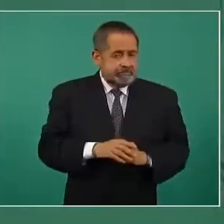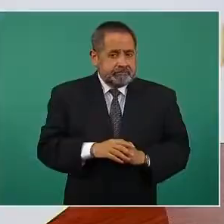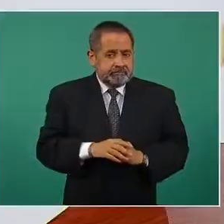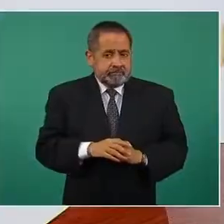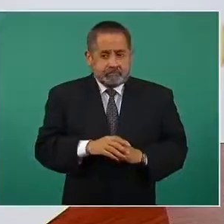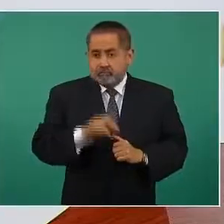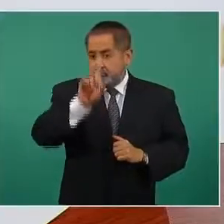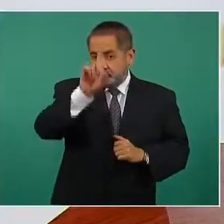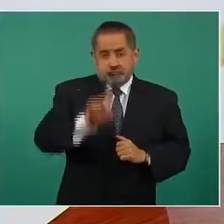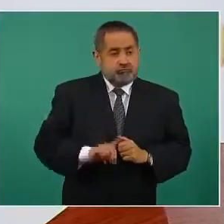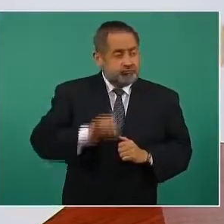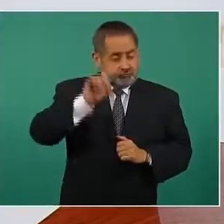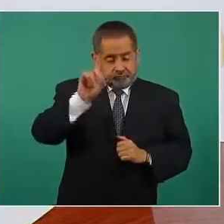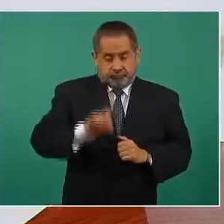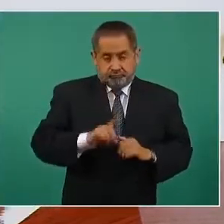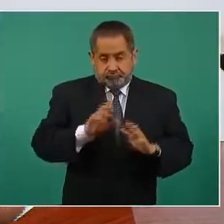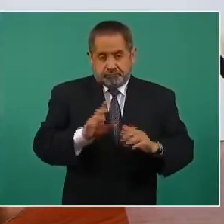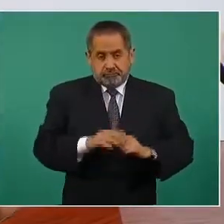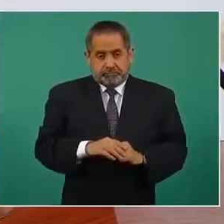los domingos,